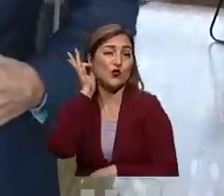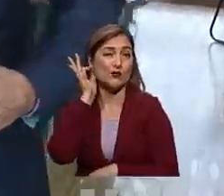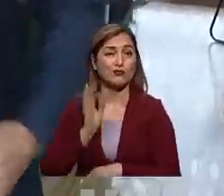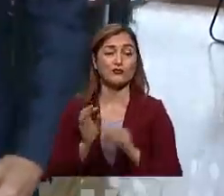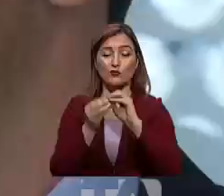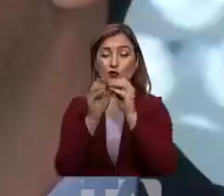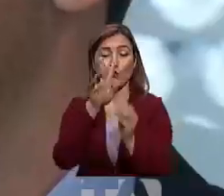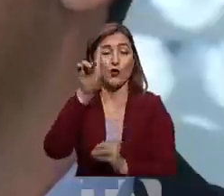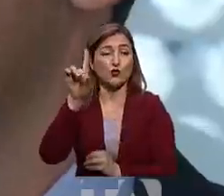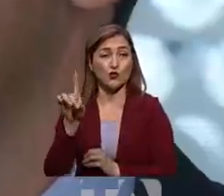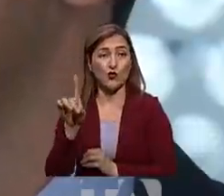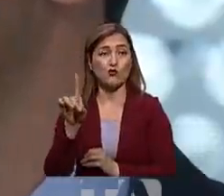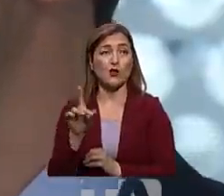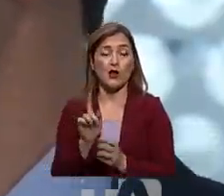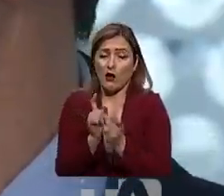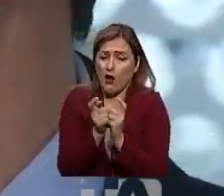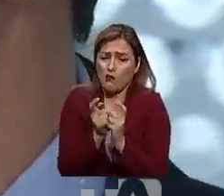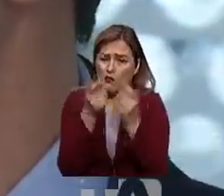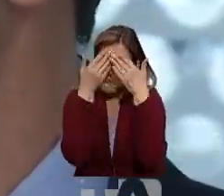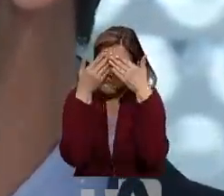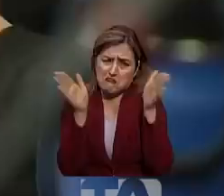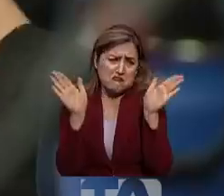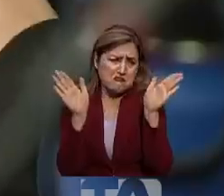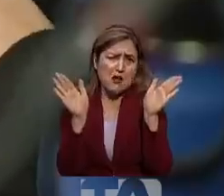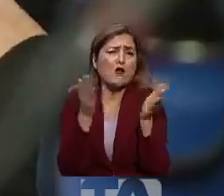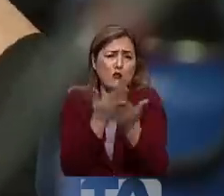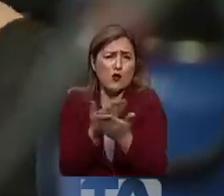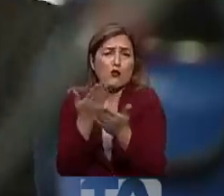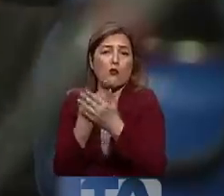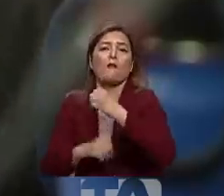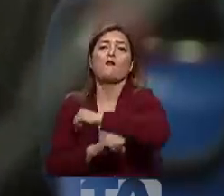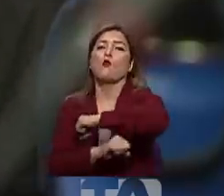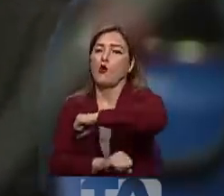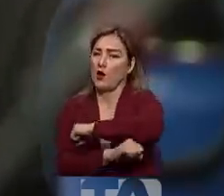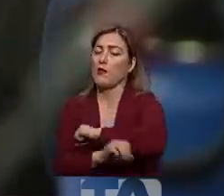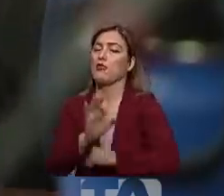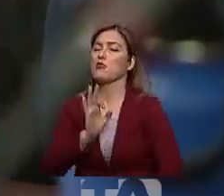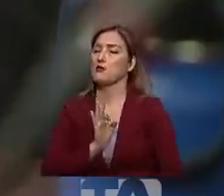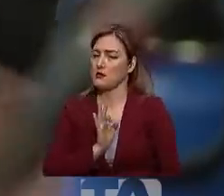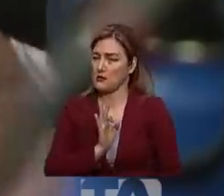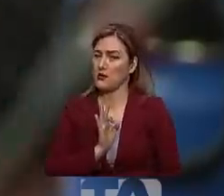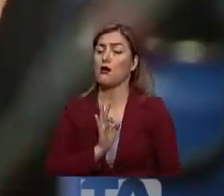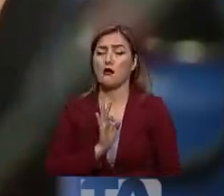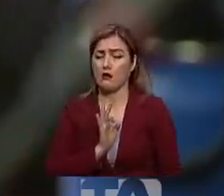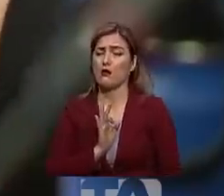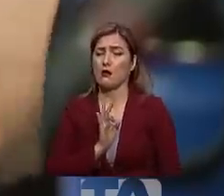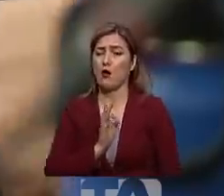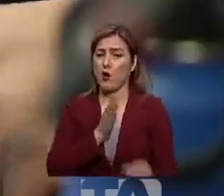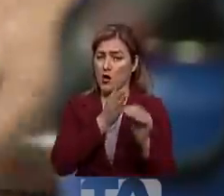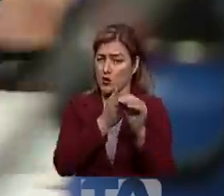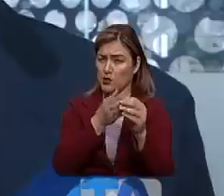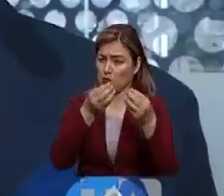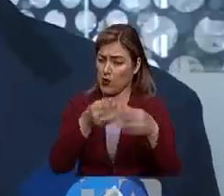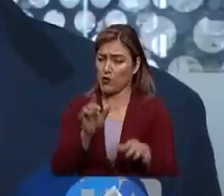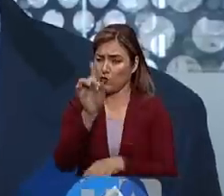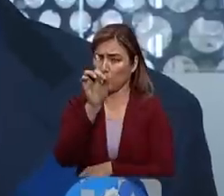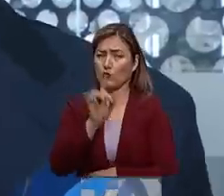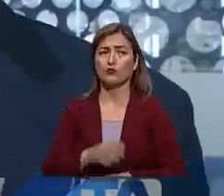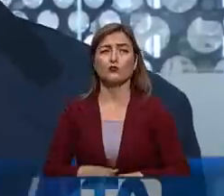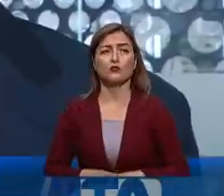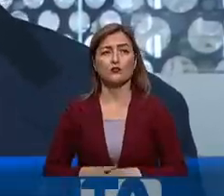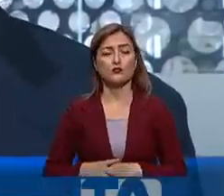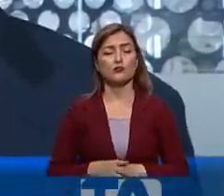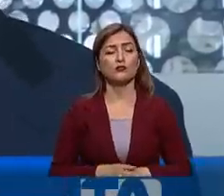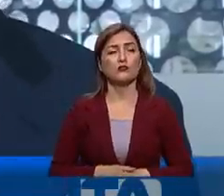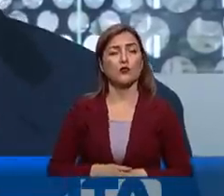oficialista sostiene que están abiertos a los cambios, que las propuestas deben ser sustentadas de forma técnica sin perder el objetivo de la ley. Pero el